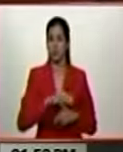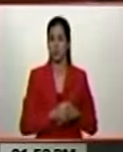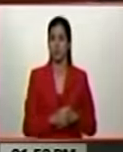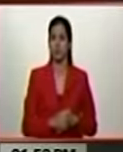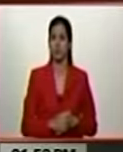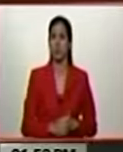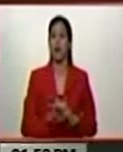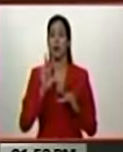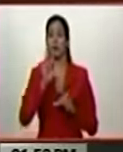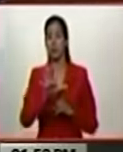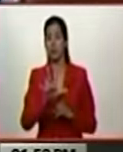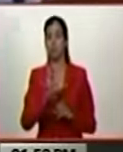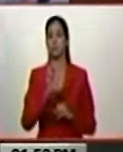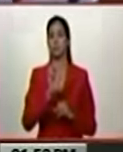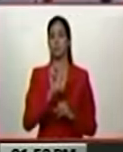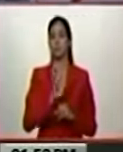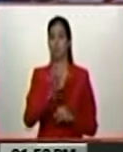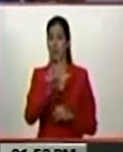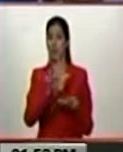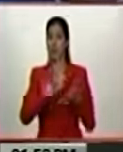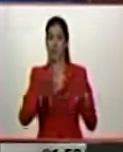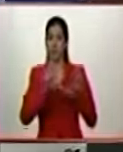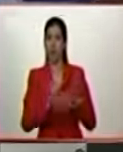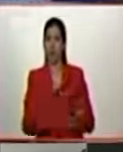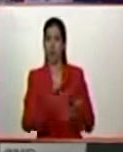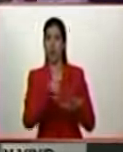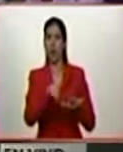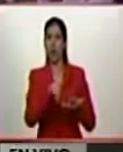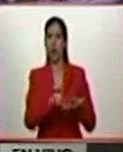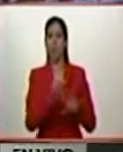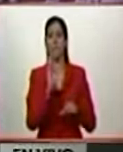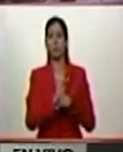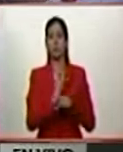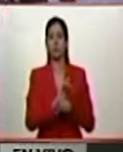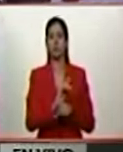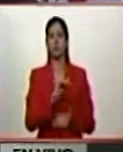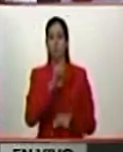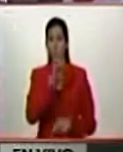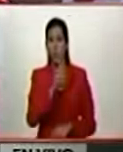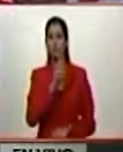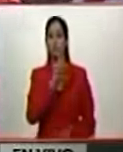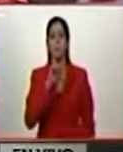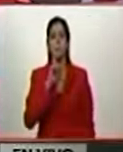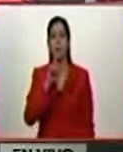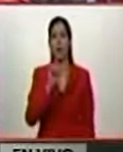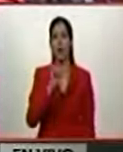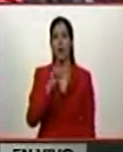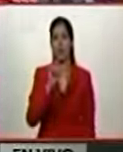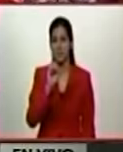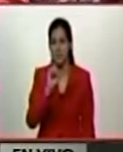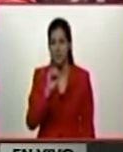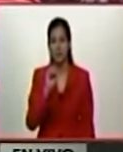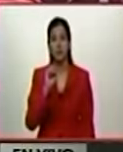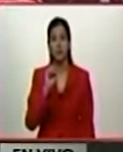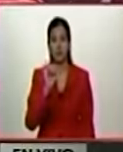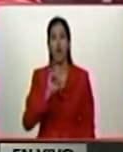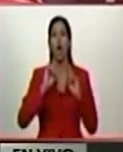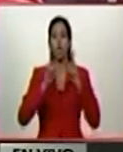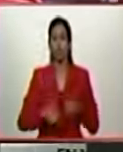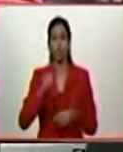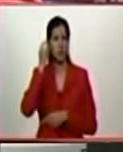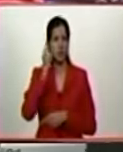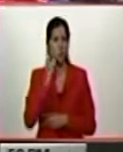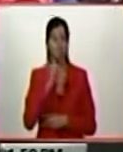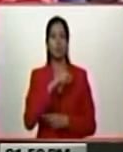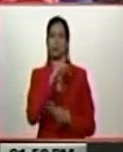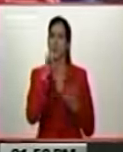empezando, 3 puntos de protección vial. El distribuidor Las Lapas en la autopista Gran Mariscal de Ayacucho.